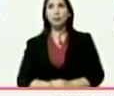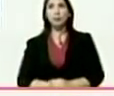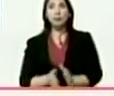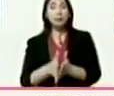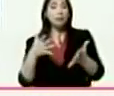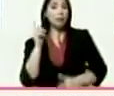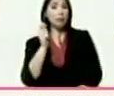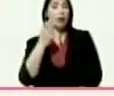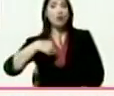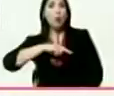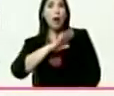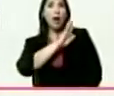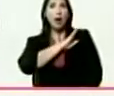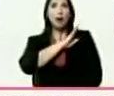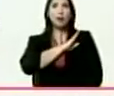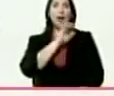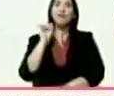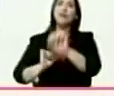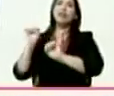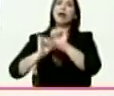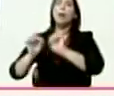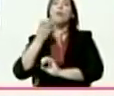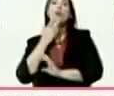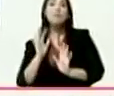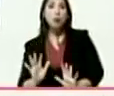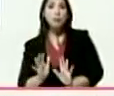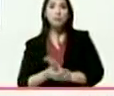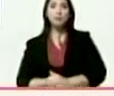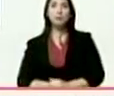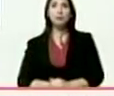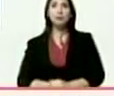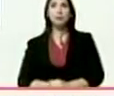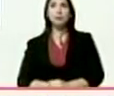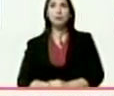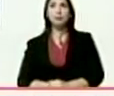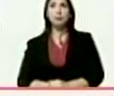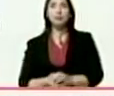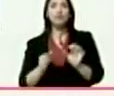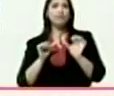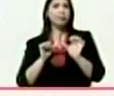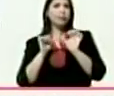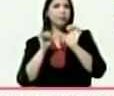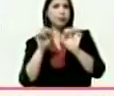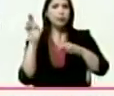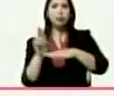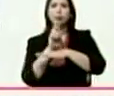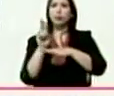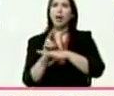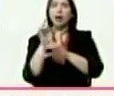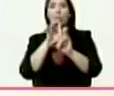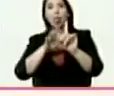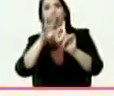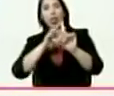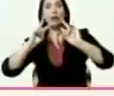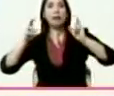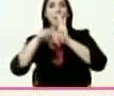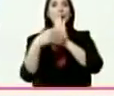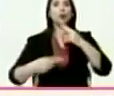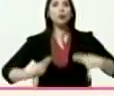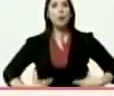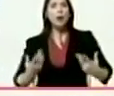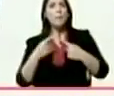gran tarea nuestra, evitar que se siga utilizando, manipulando el tema de derechos humanos